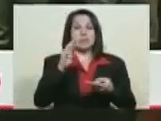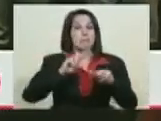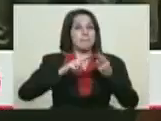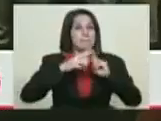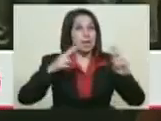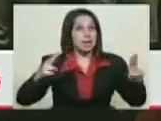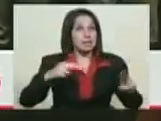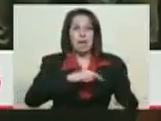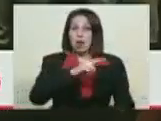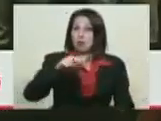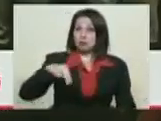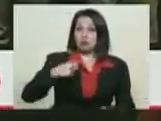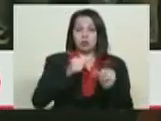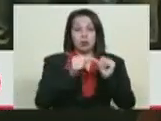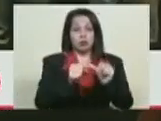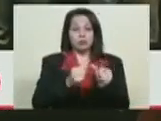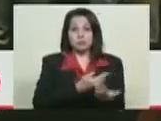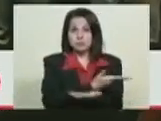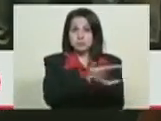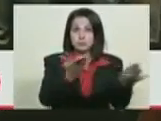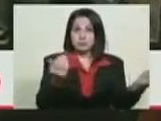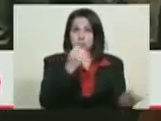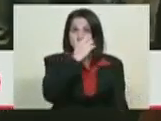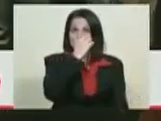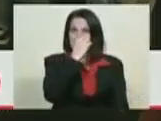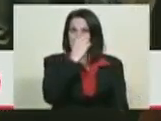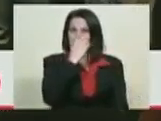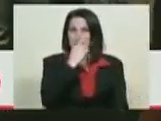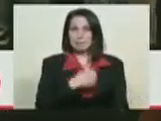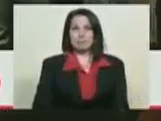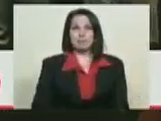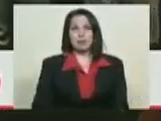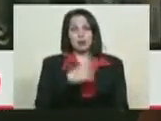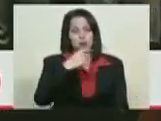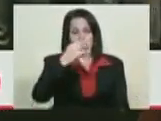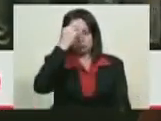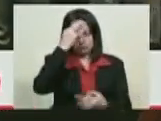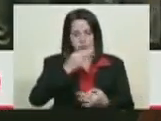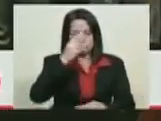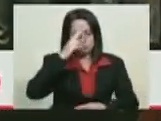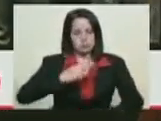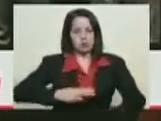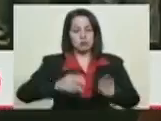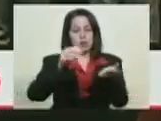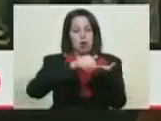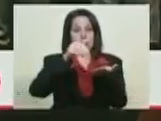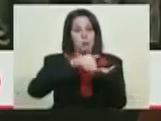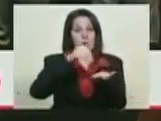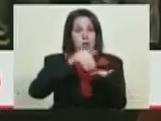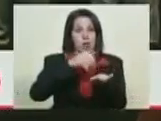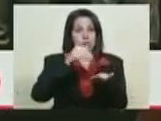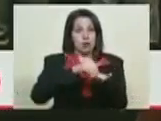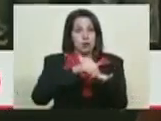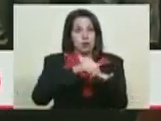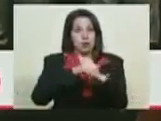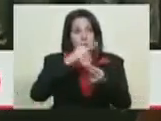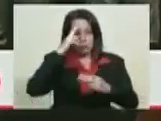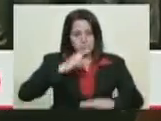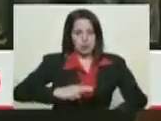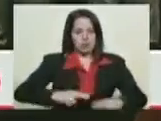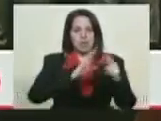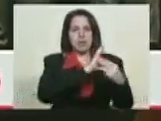Y nosotros somos la garantía de la paz. Lo digo con la humildad de obrero, lo digo con la humildad de